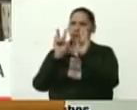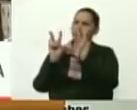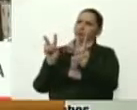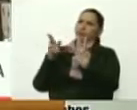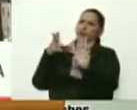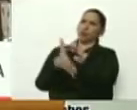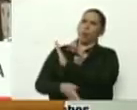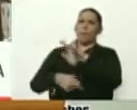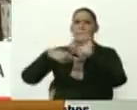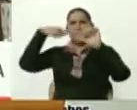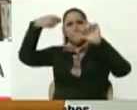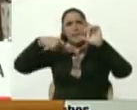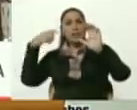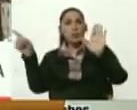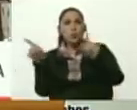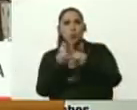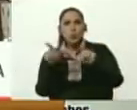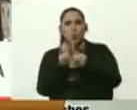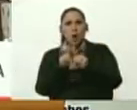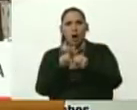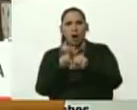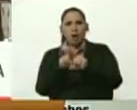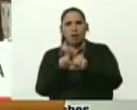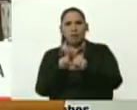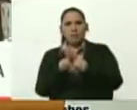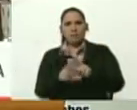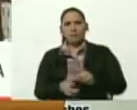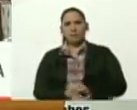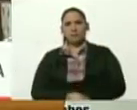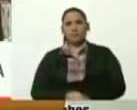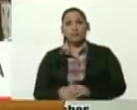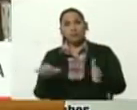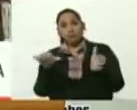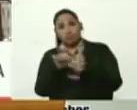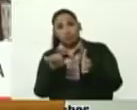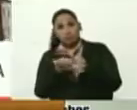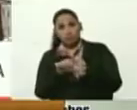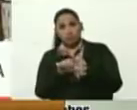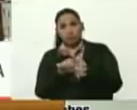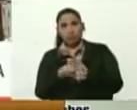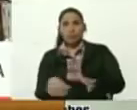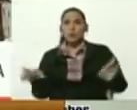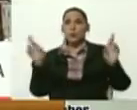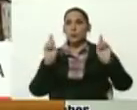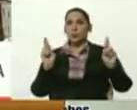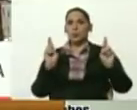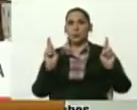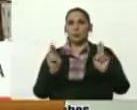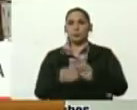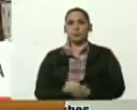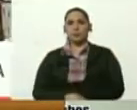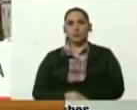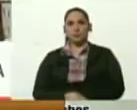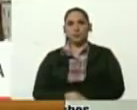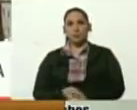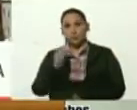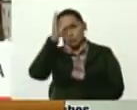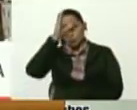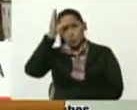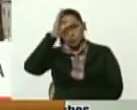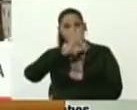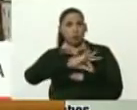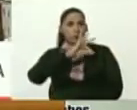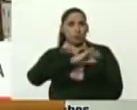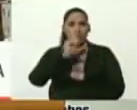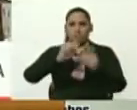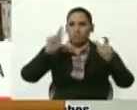película de terror, ¿verdad?, donde afortunadamente hubo conciencia de la sociedad civil,